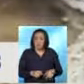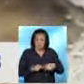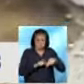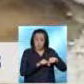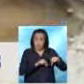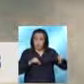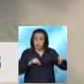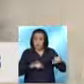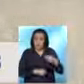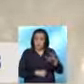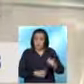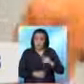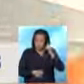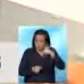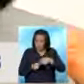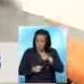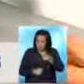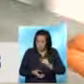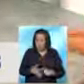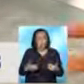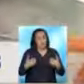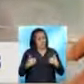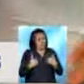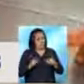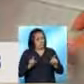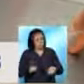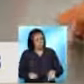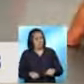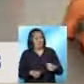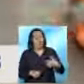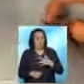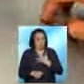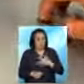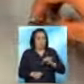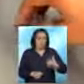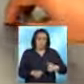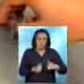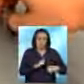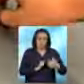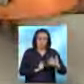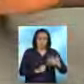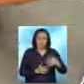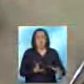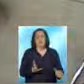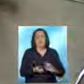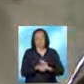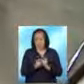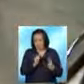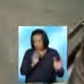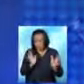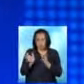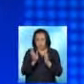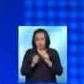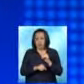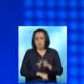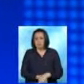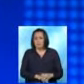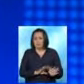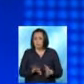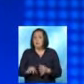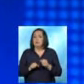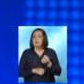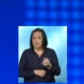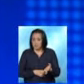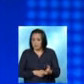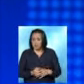en pantallas. Recuerde que los animales también sienten y sufren las consecuencias de los cambios climáticos. Claro que